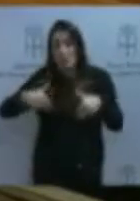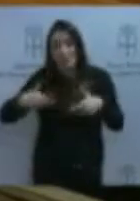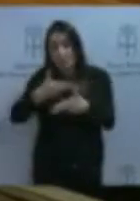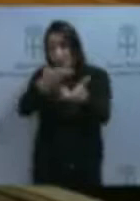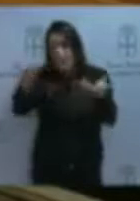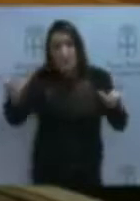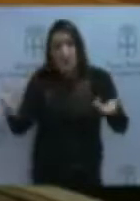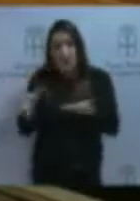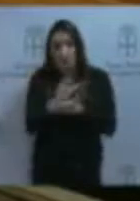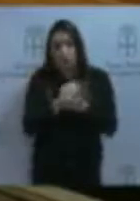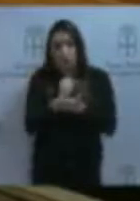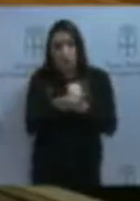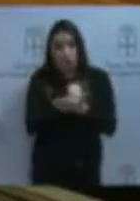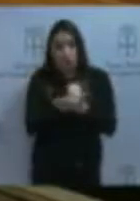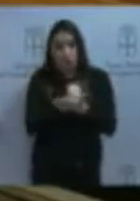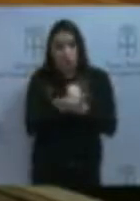la plantilla y también